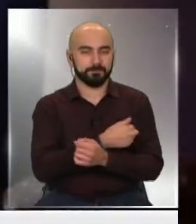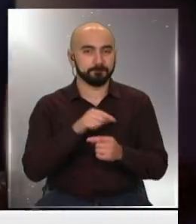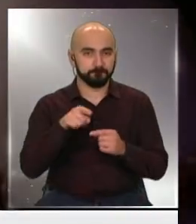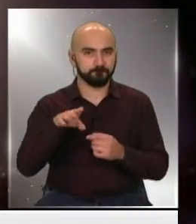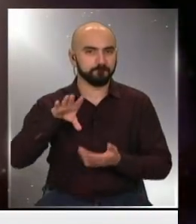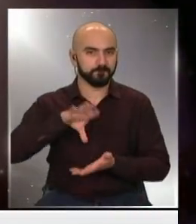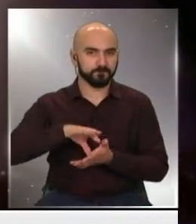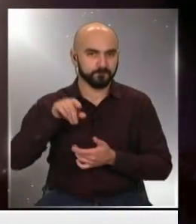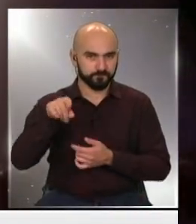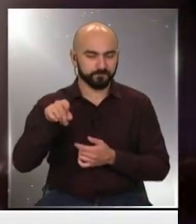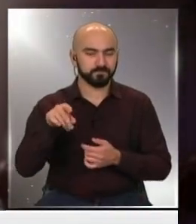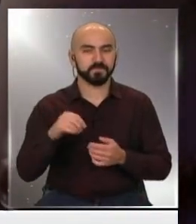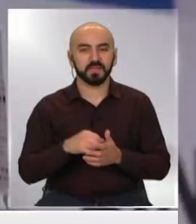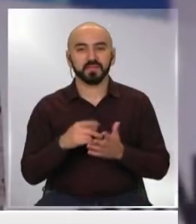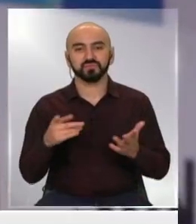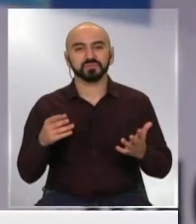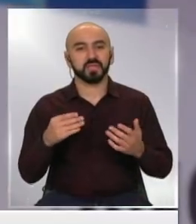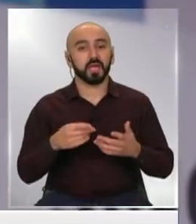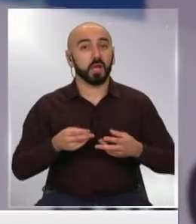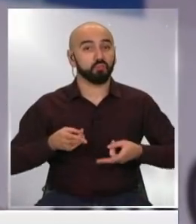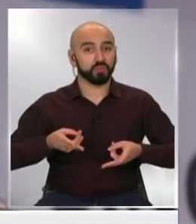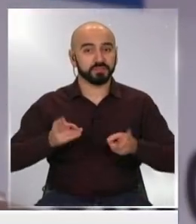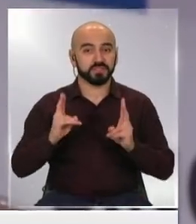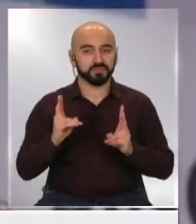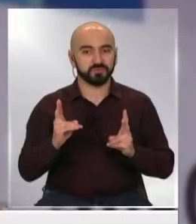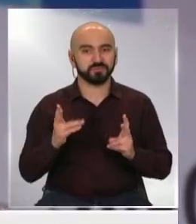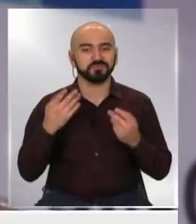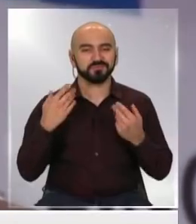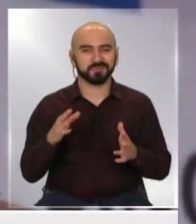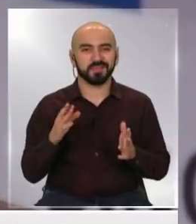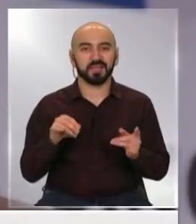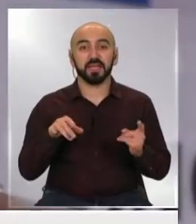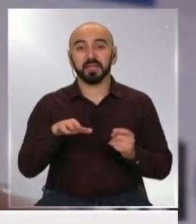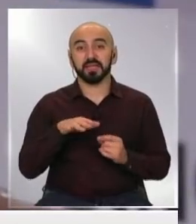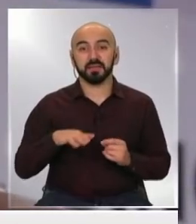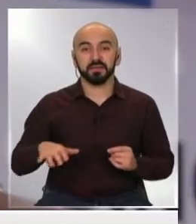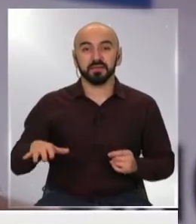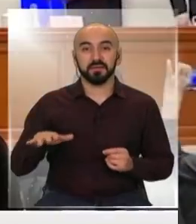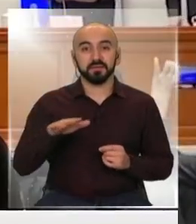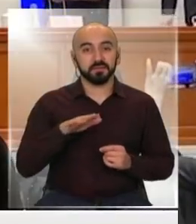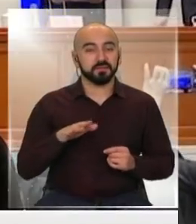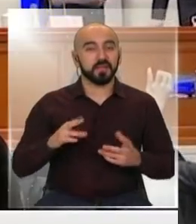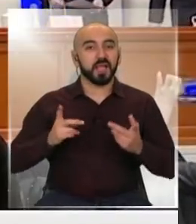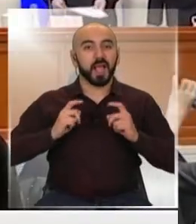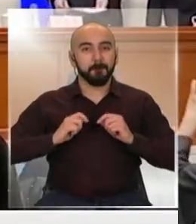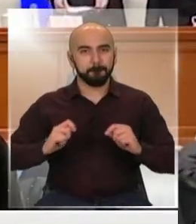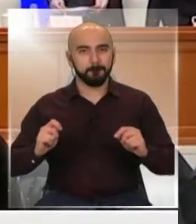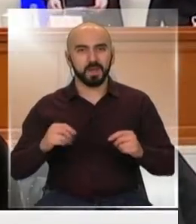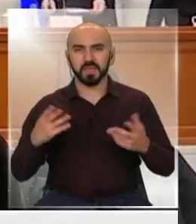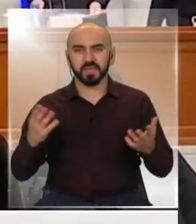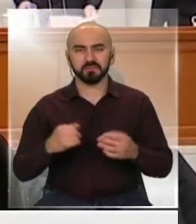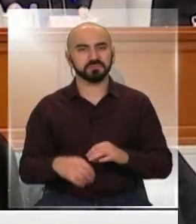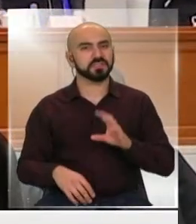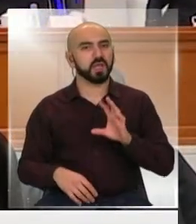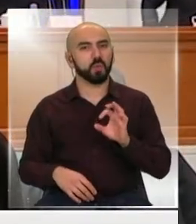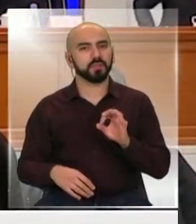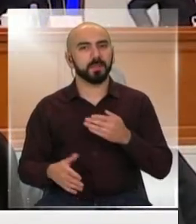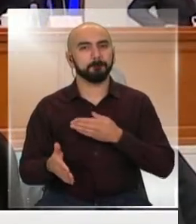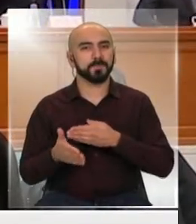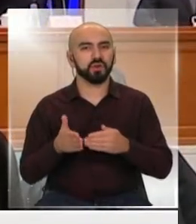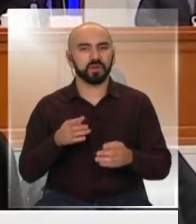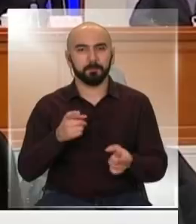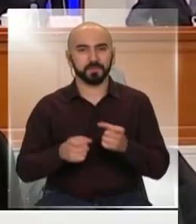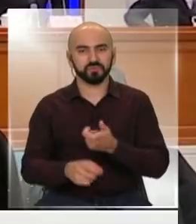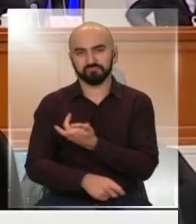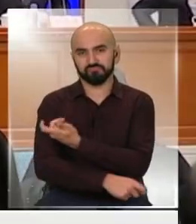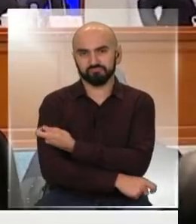ese país la autorización fue emitida momentos en que el gigante es ético y lleva a cabo una campaña de vacunación de 50 millones de personas